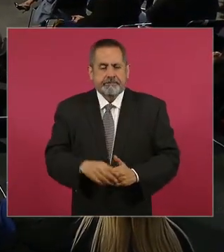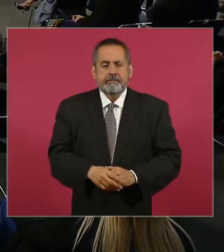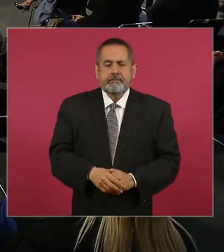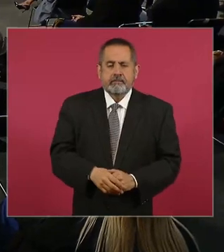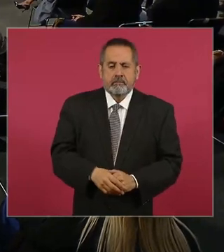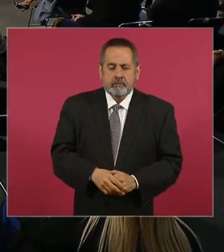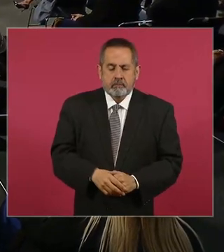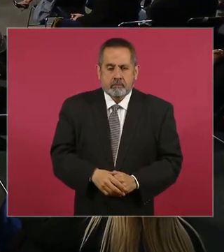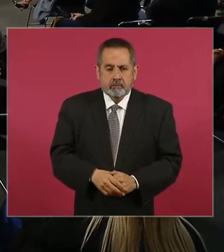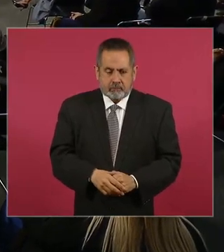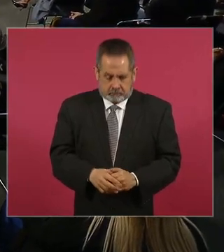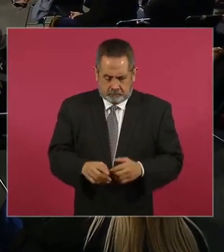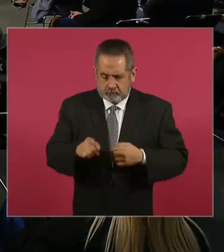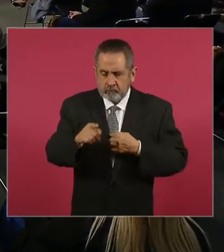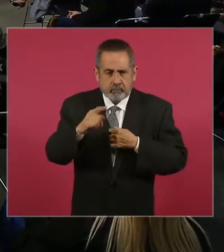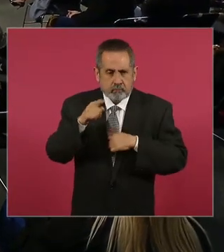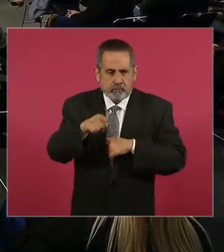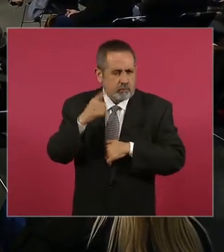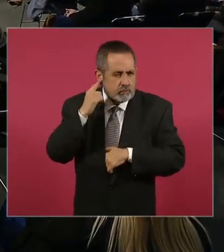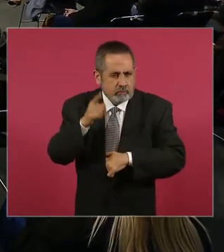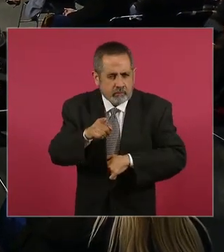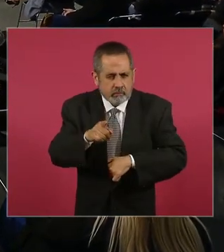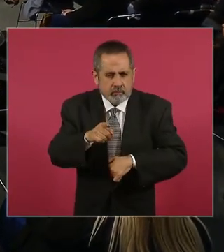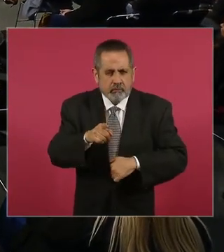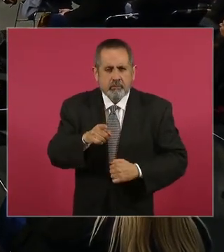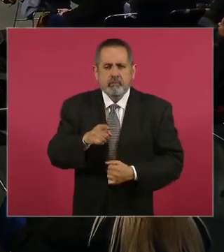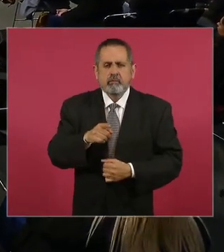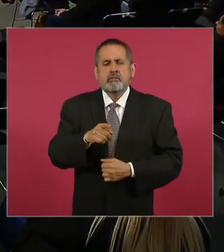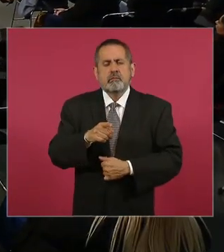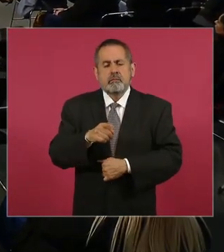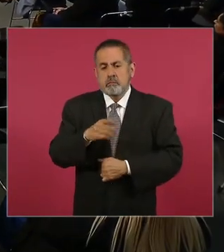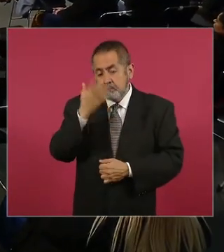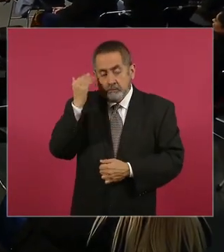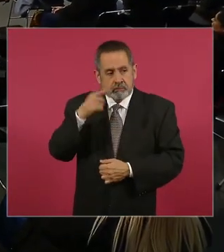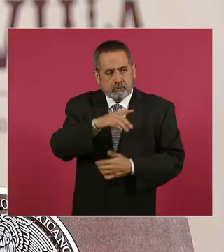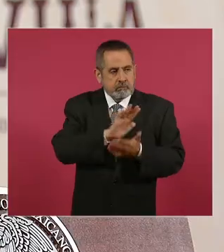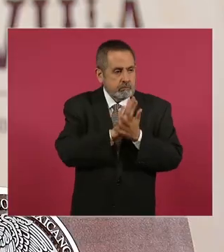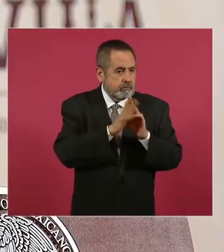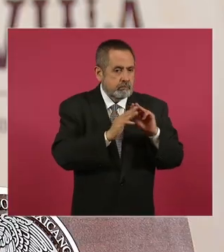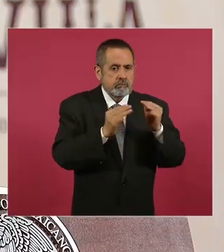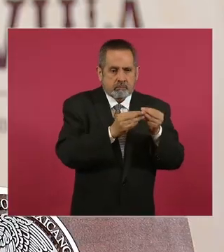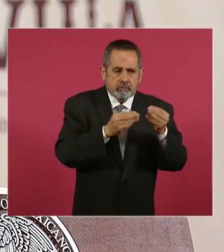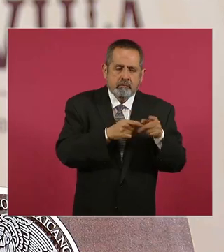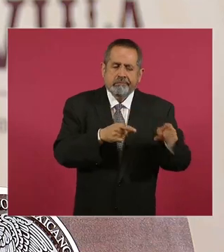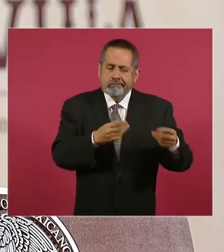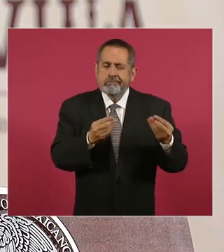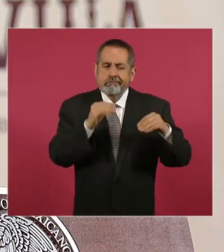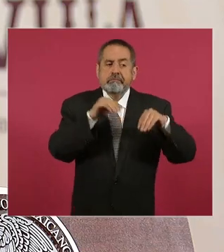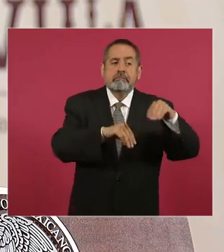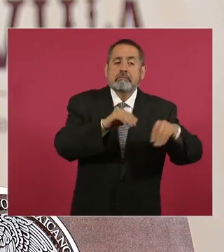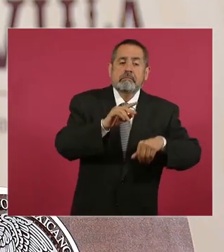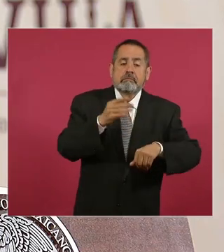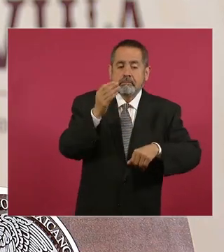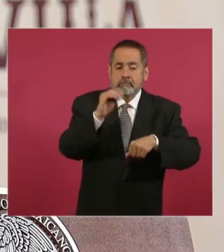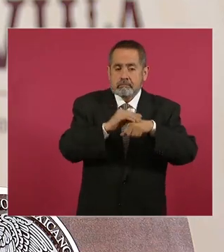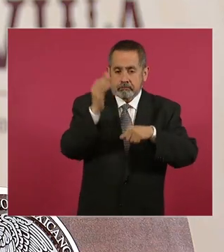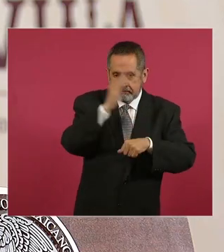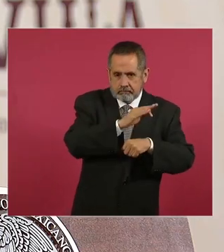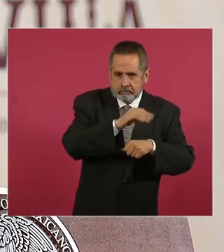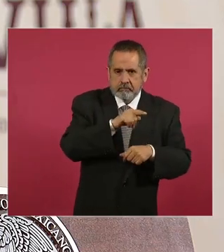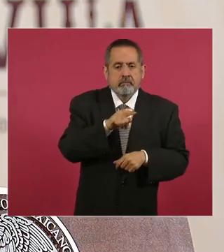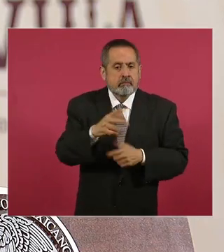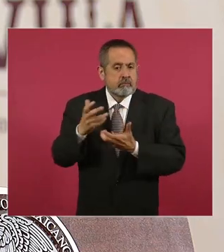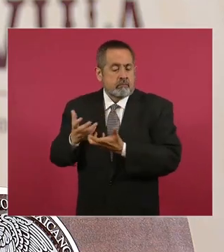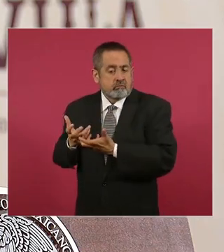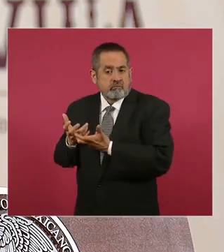No tenemos ahorita el dato, sí, la actividad delincuencial es importante, y por eso tenemos muchos efectivos ahí